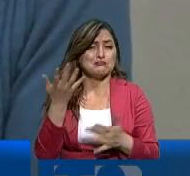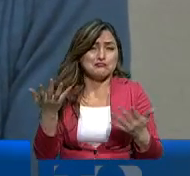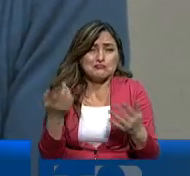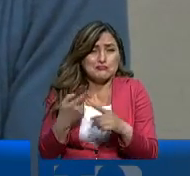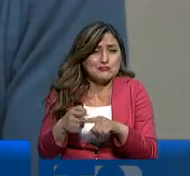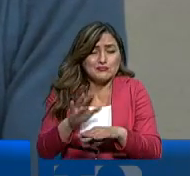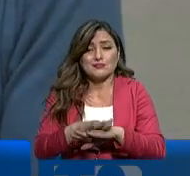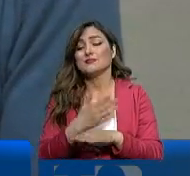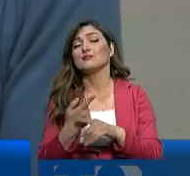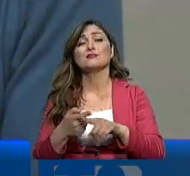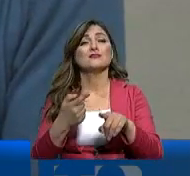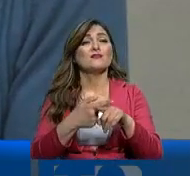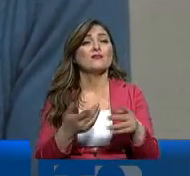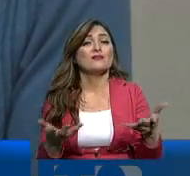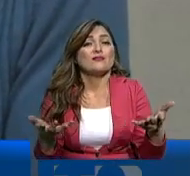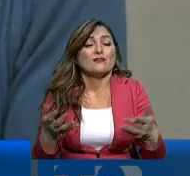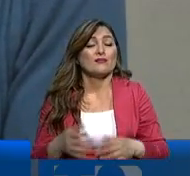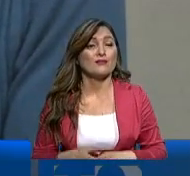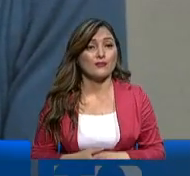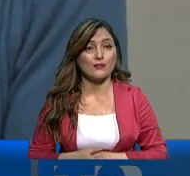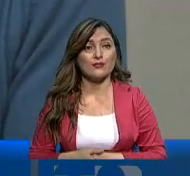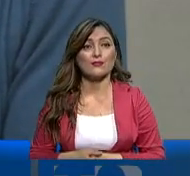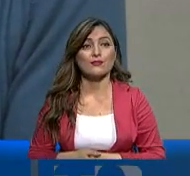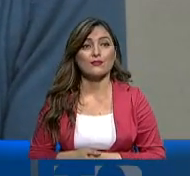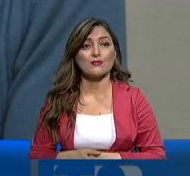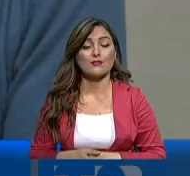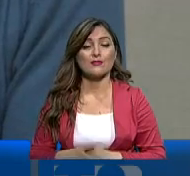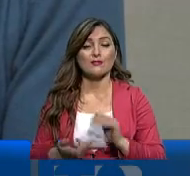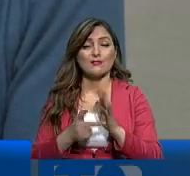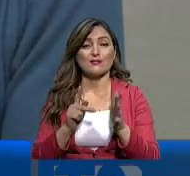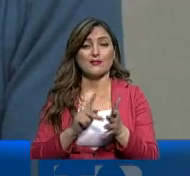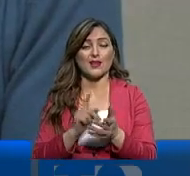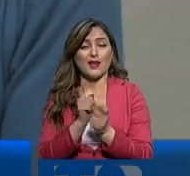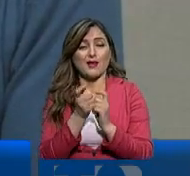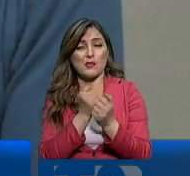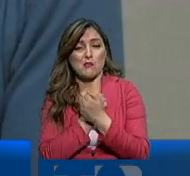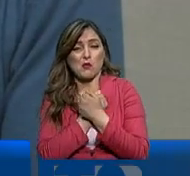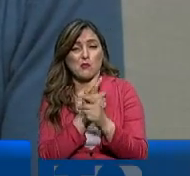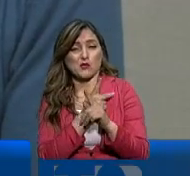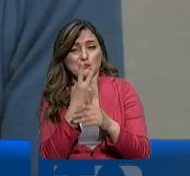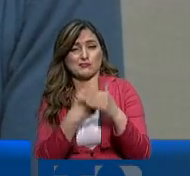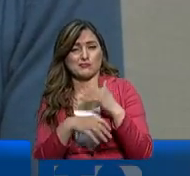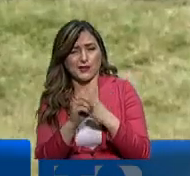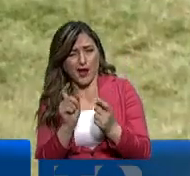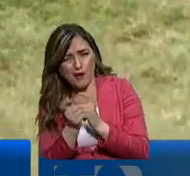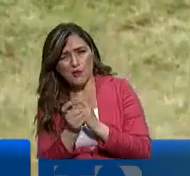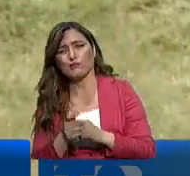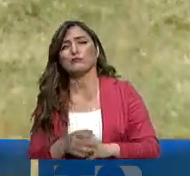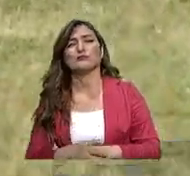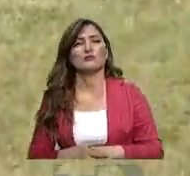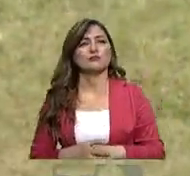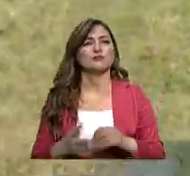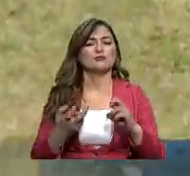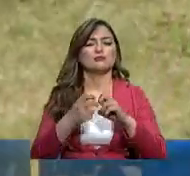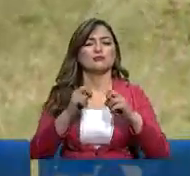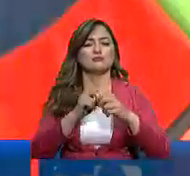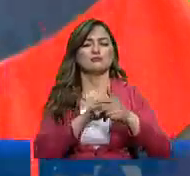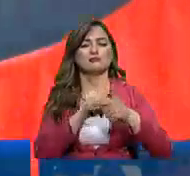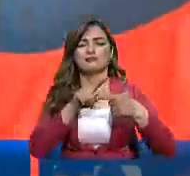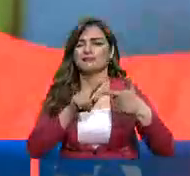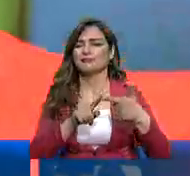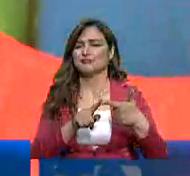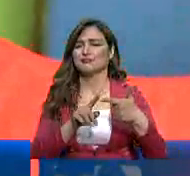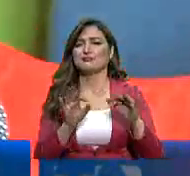de distinto tipo etcétera y no necesariamente eso cambia el amor o la protección que queremos dar a nuestros hijos otro de los problemas con los que se